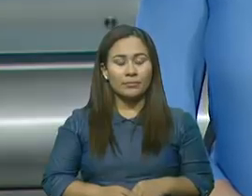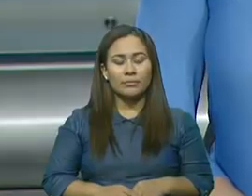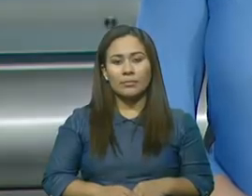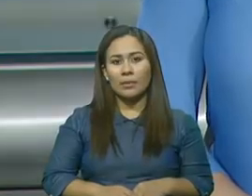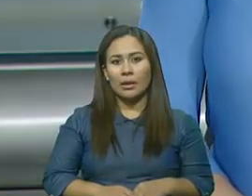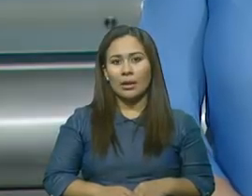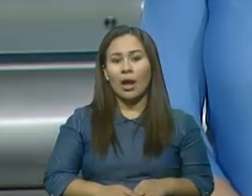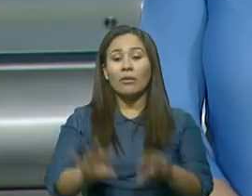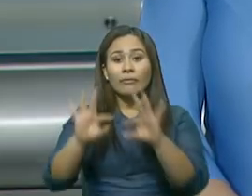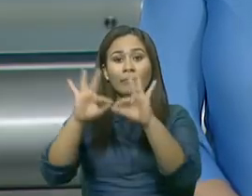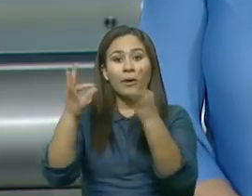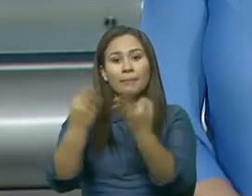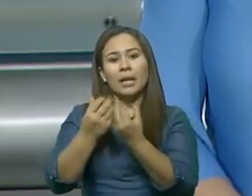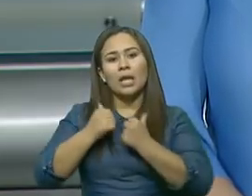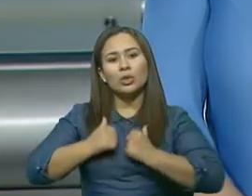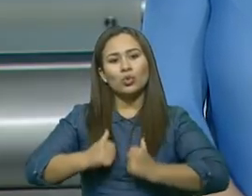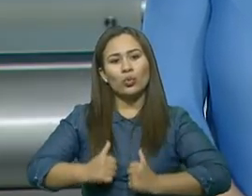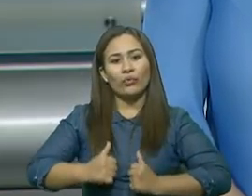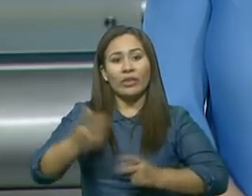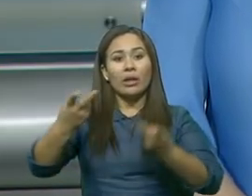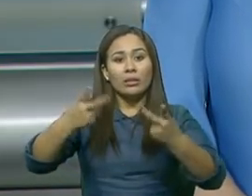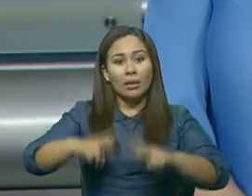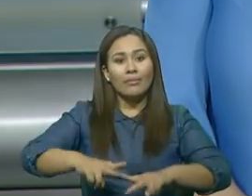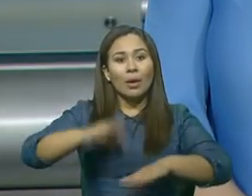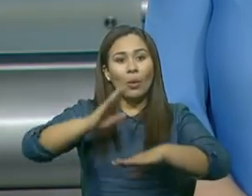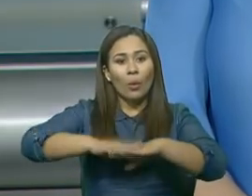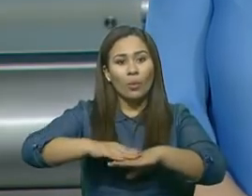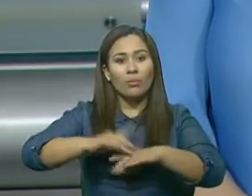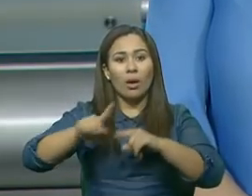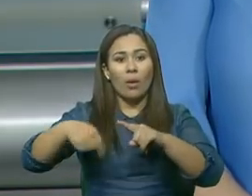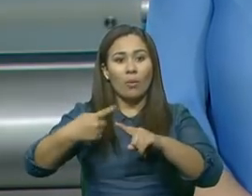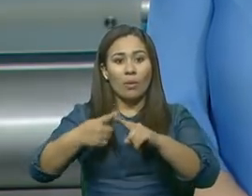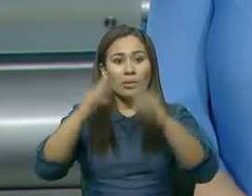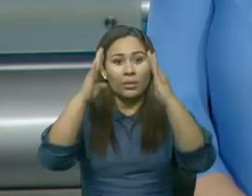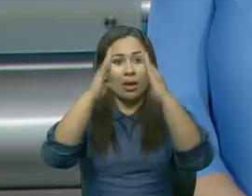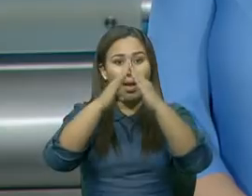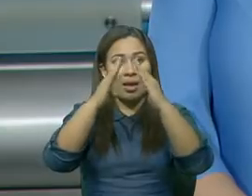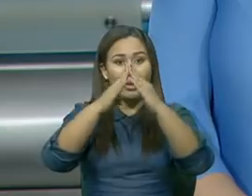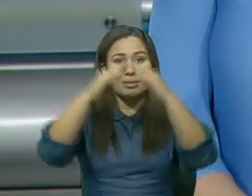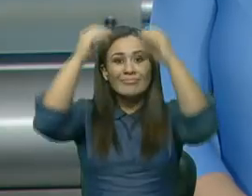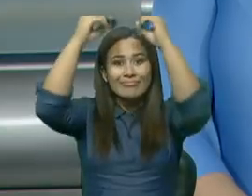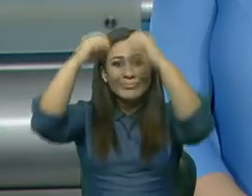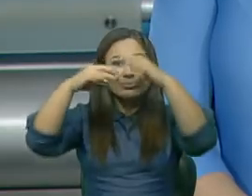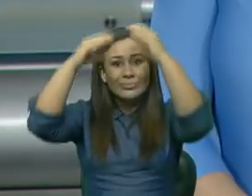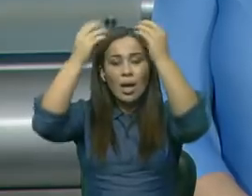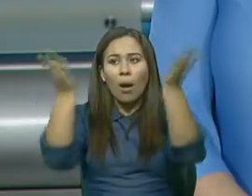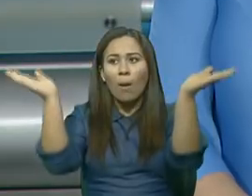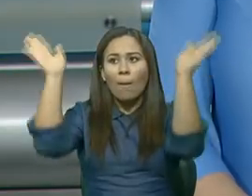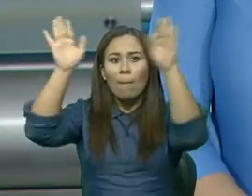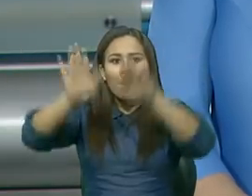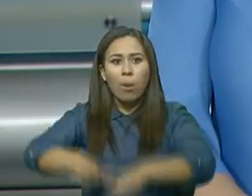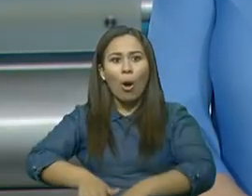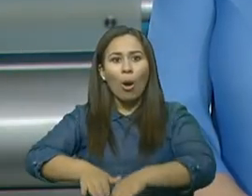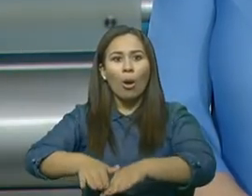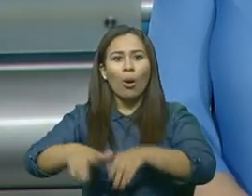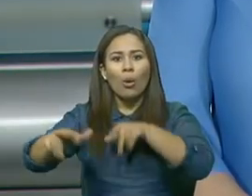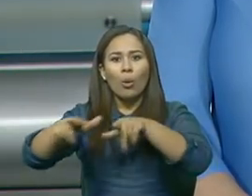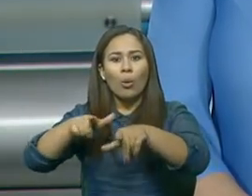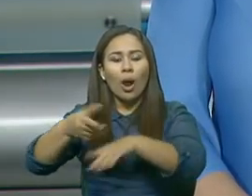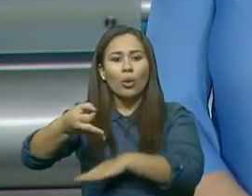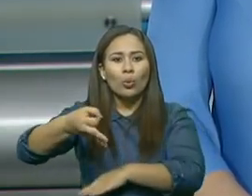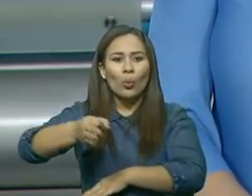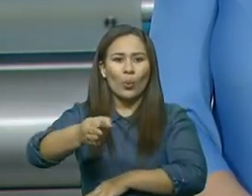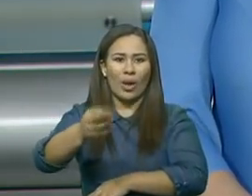una familia quedó prácticamente en la calle cuando su vivienda colapsó debido a las últimas lluvias en el cerro las cabras del cantón durán